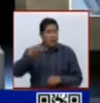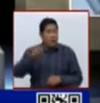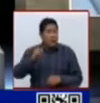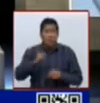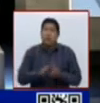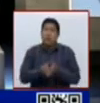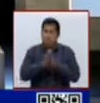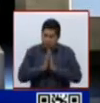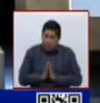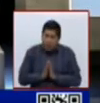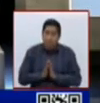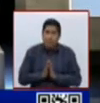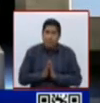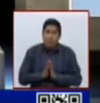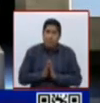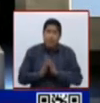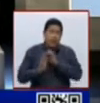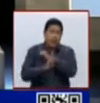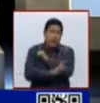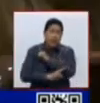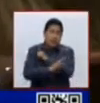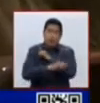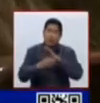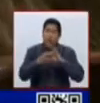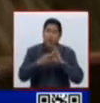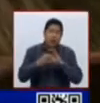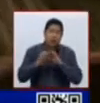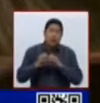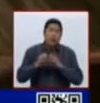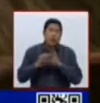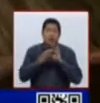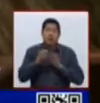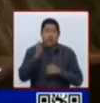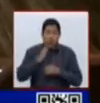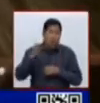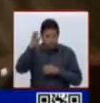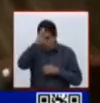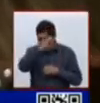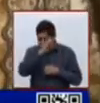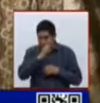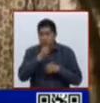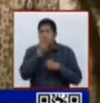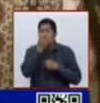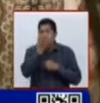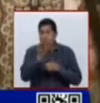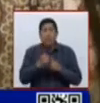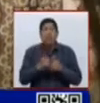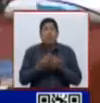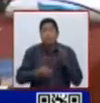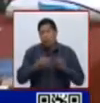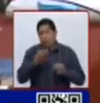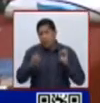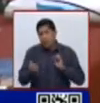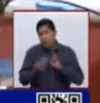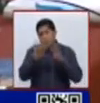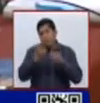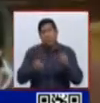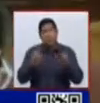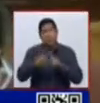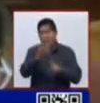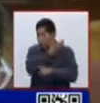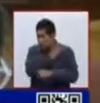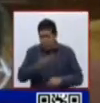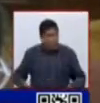pedido a Naciones Unidas y a la Unión Europea que se pronuncien ante el juicio que está enfrentando en este momento la expresidenta